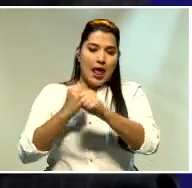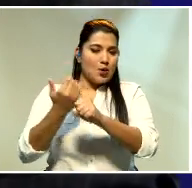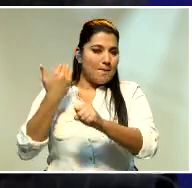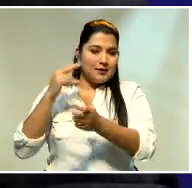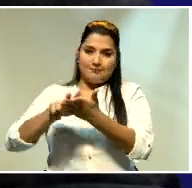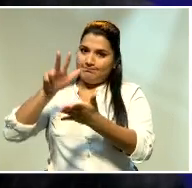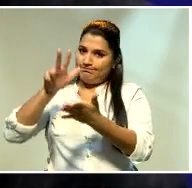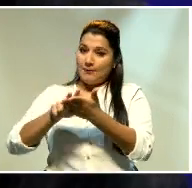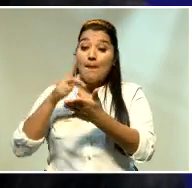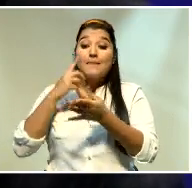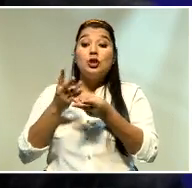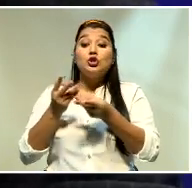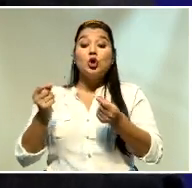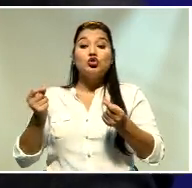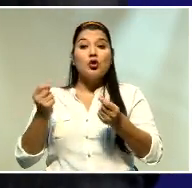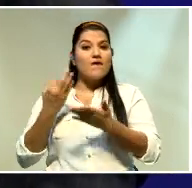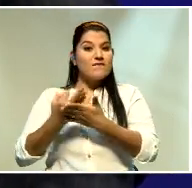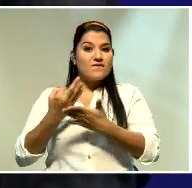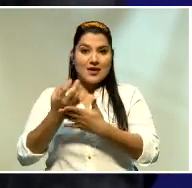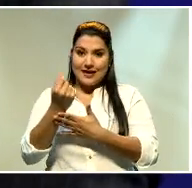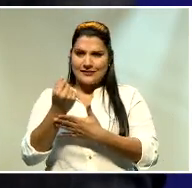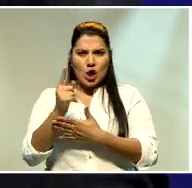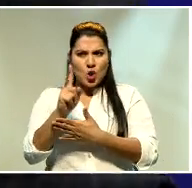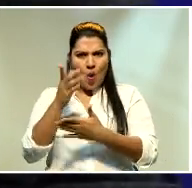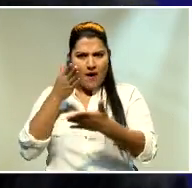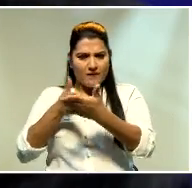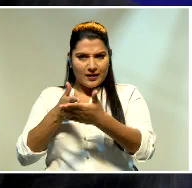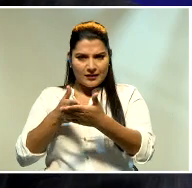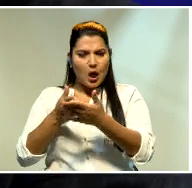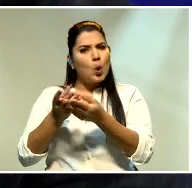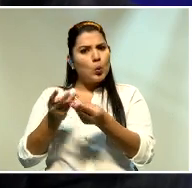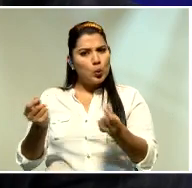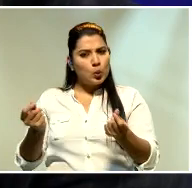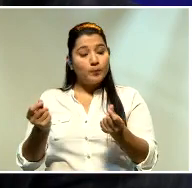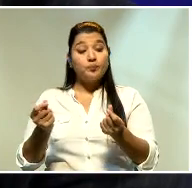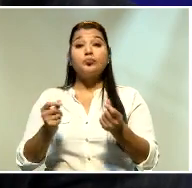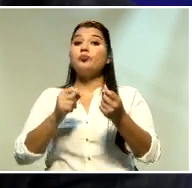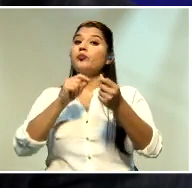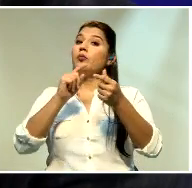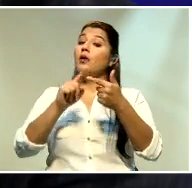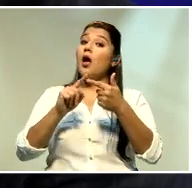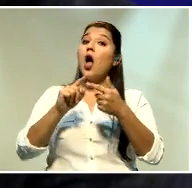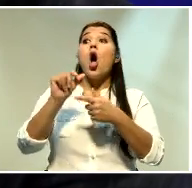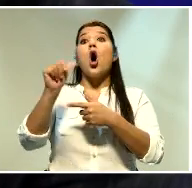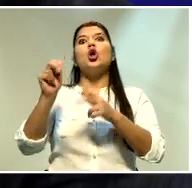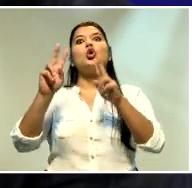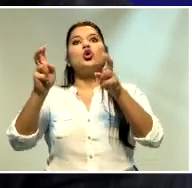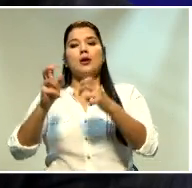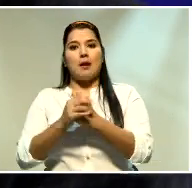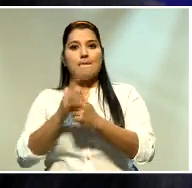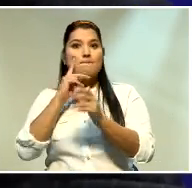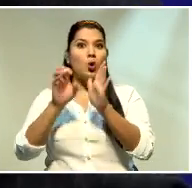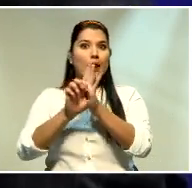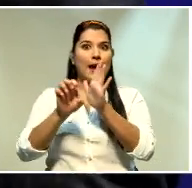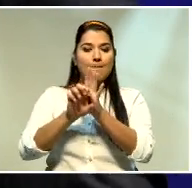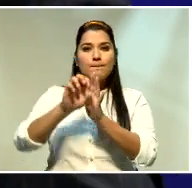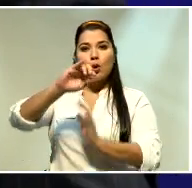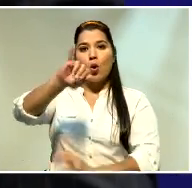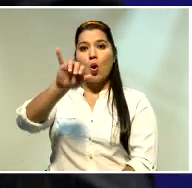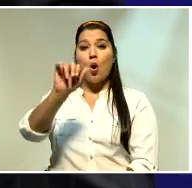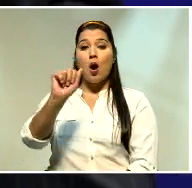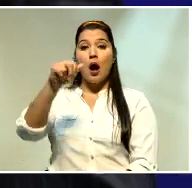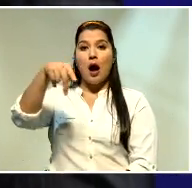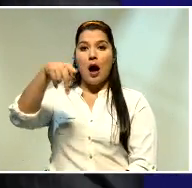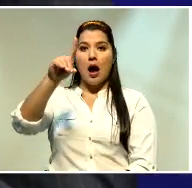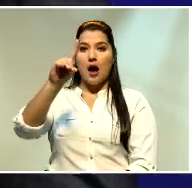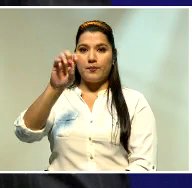las finanzas, no a perjudicarlas, a sanearlas. Otro tema que hubo que meter en este final de año, Habdeba. Había que hacer la